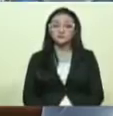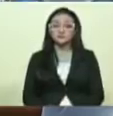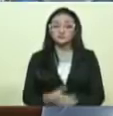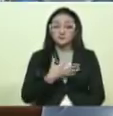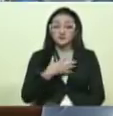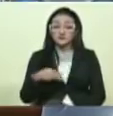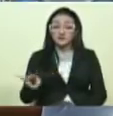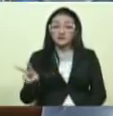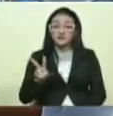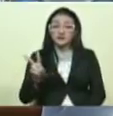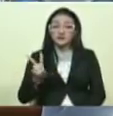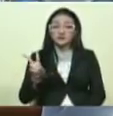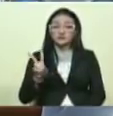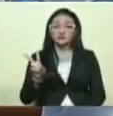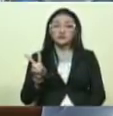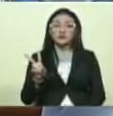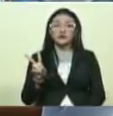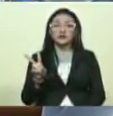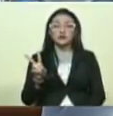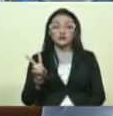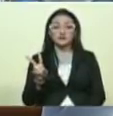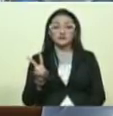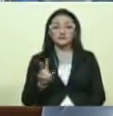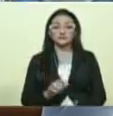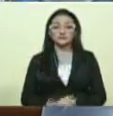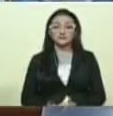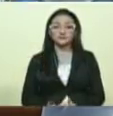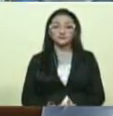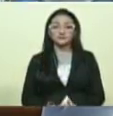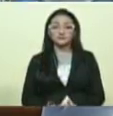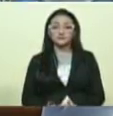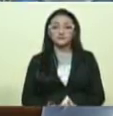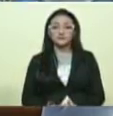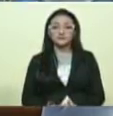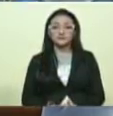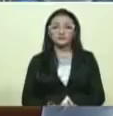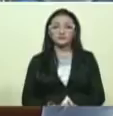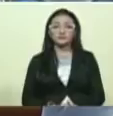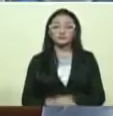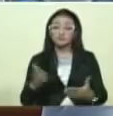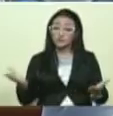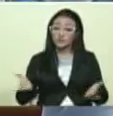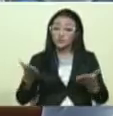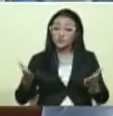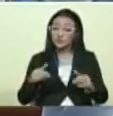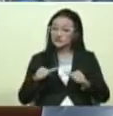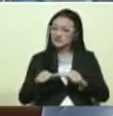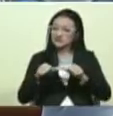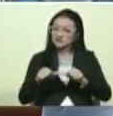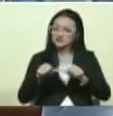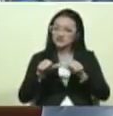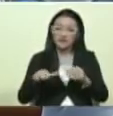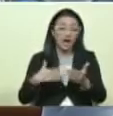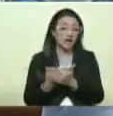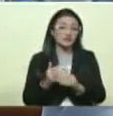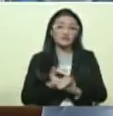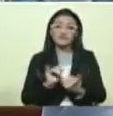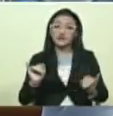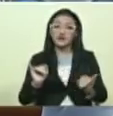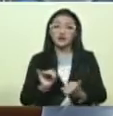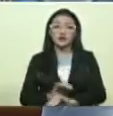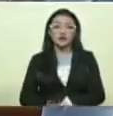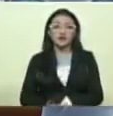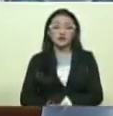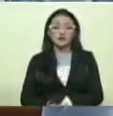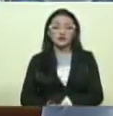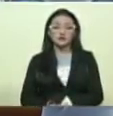de la República, de Nicolás Maduro Moro, quien nos ha incluso alentado a seguir adelante hasta el final. Lo ha